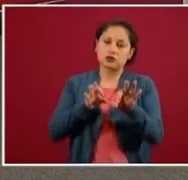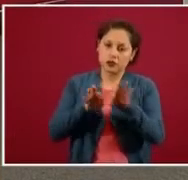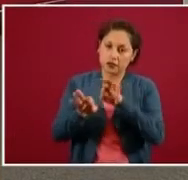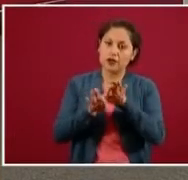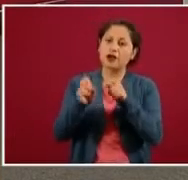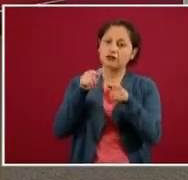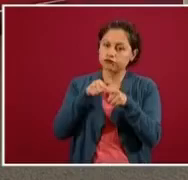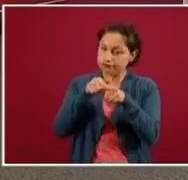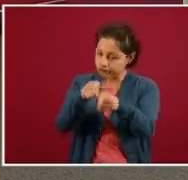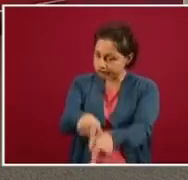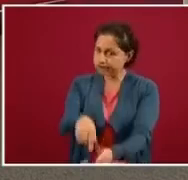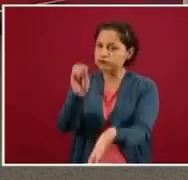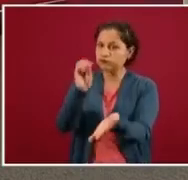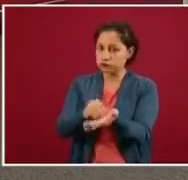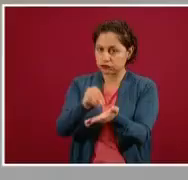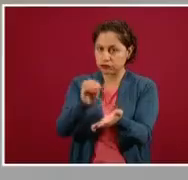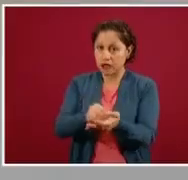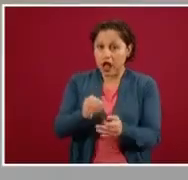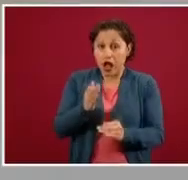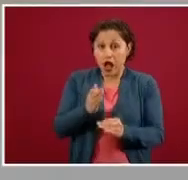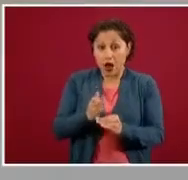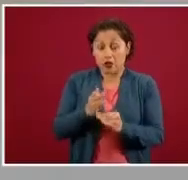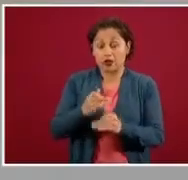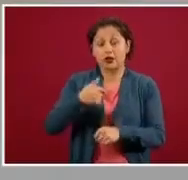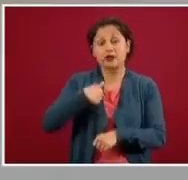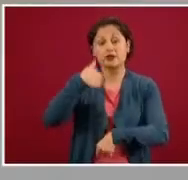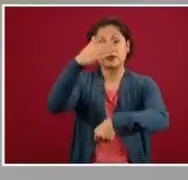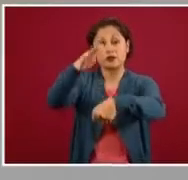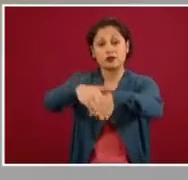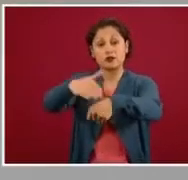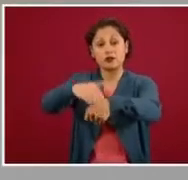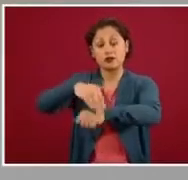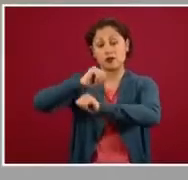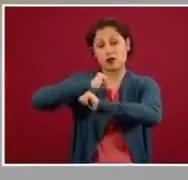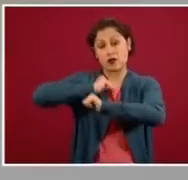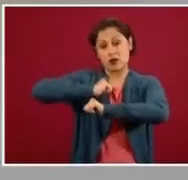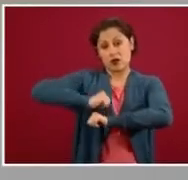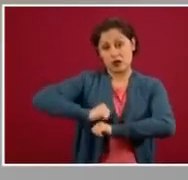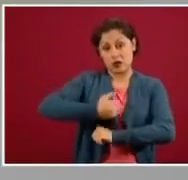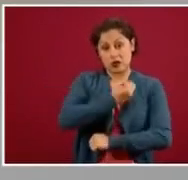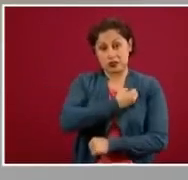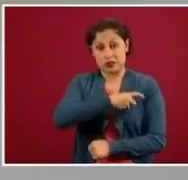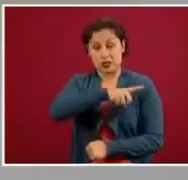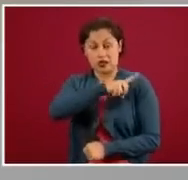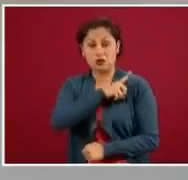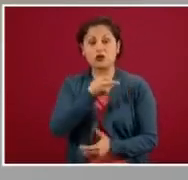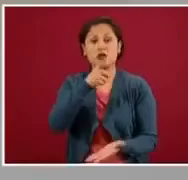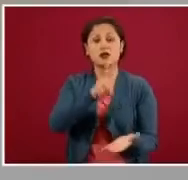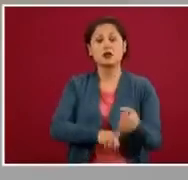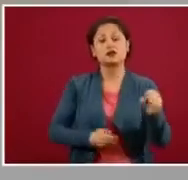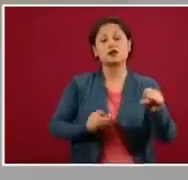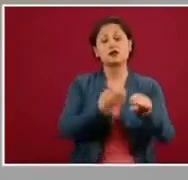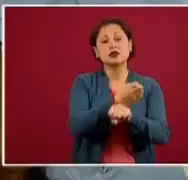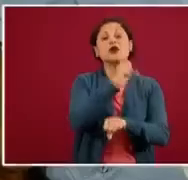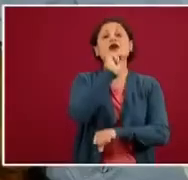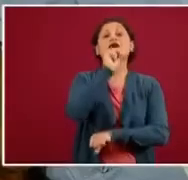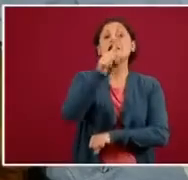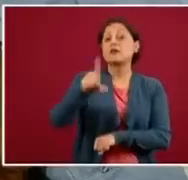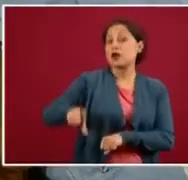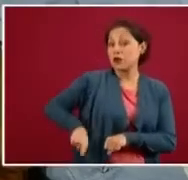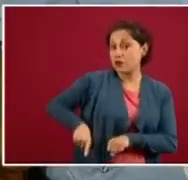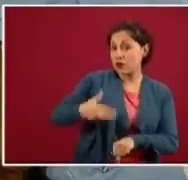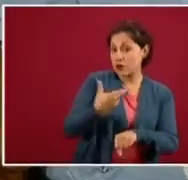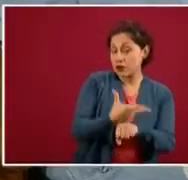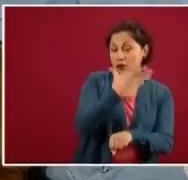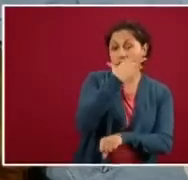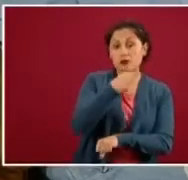llamado a las autoridades sanitarias, precisamente de los estados, los gobernadores y las gobernadoras, a